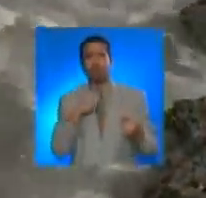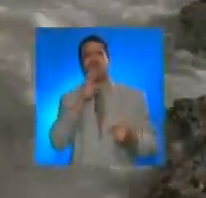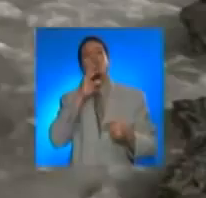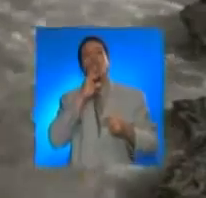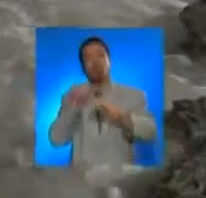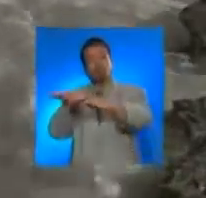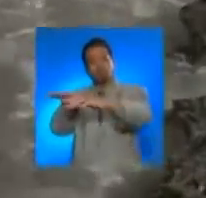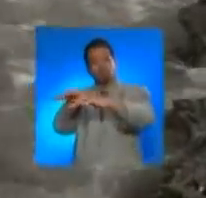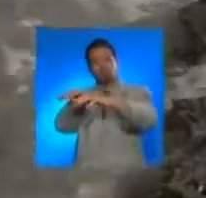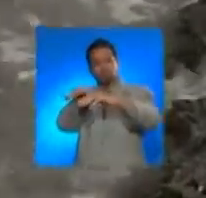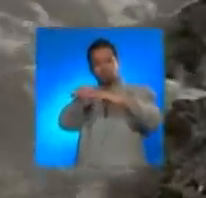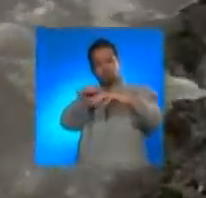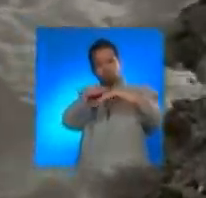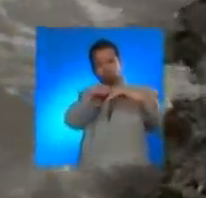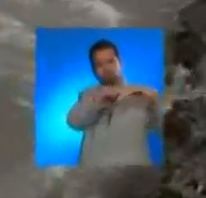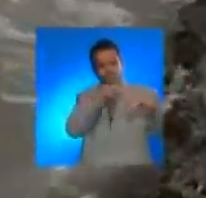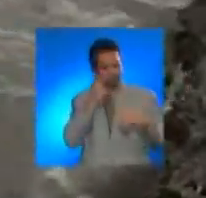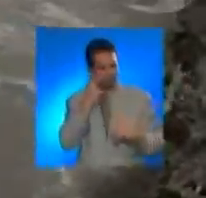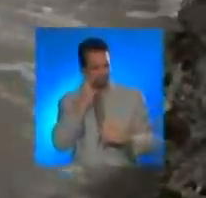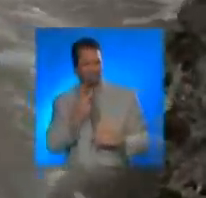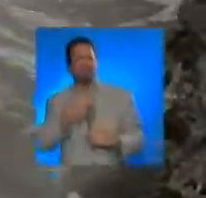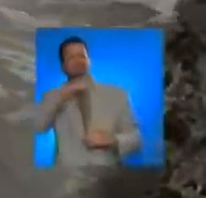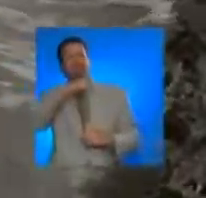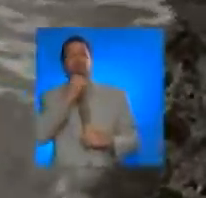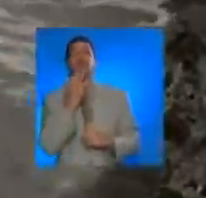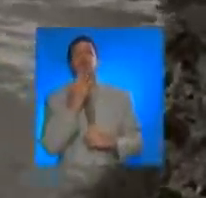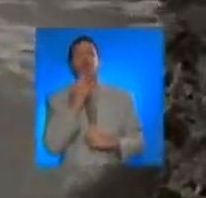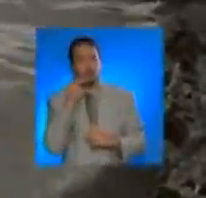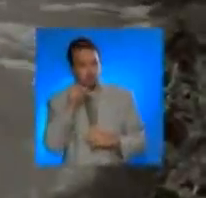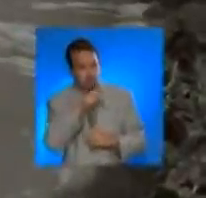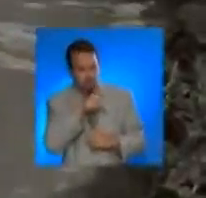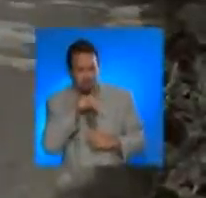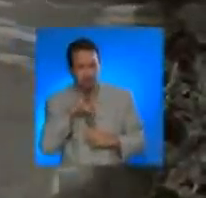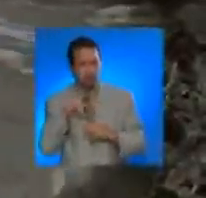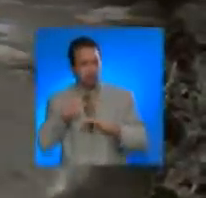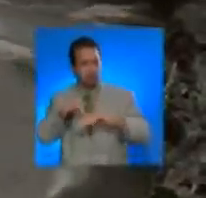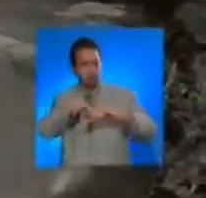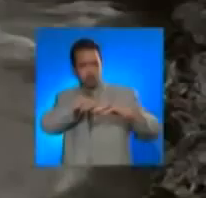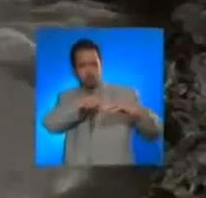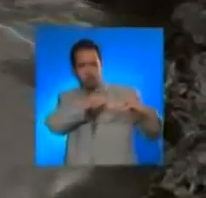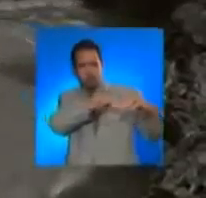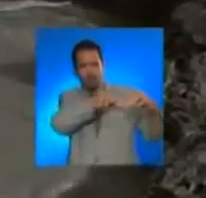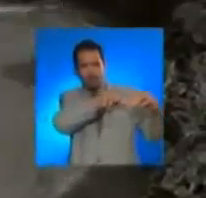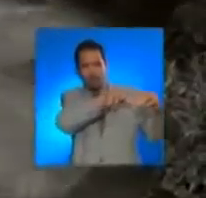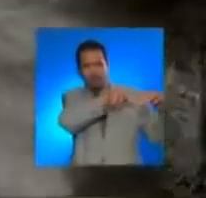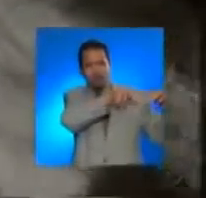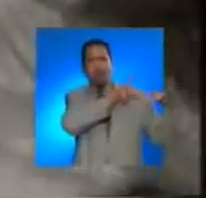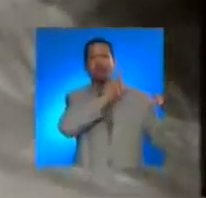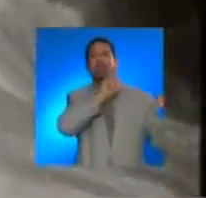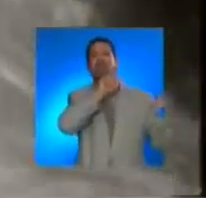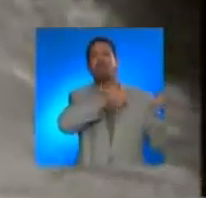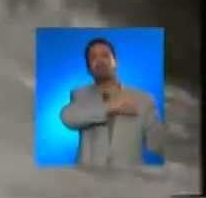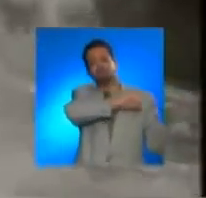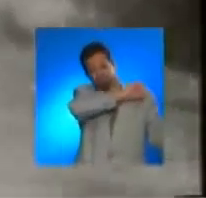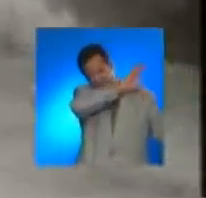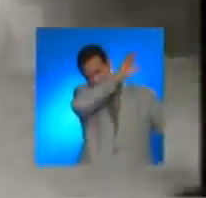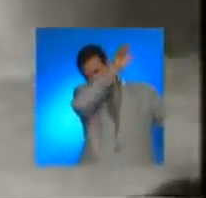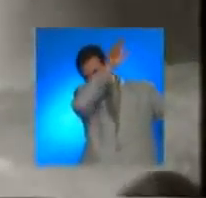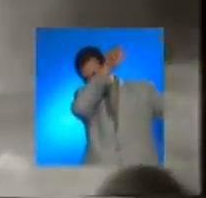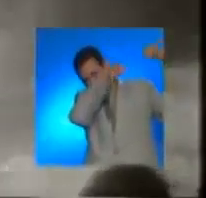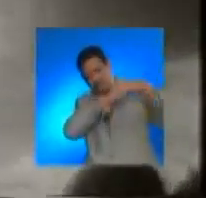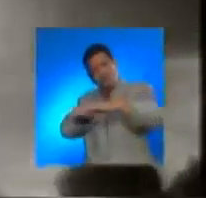fueron destruidas. Un total de 116 personas murieron. De estas, 40 perecieron como consecuencia directa del